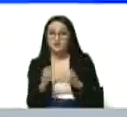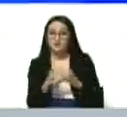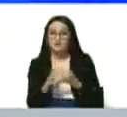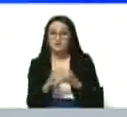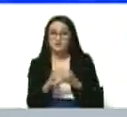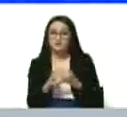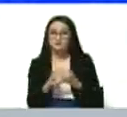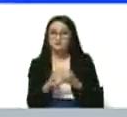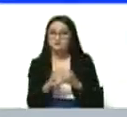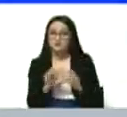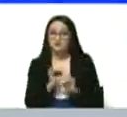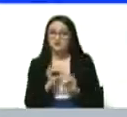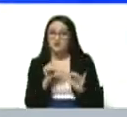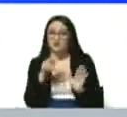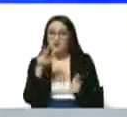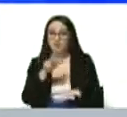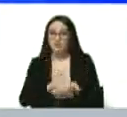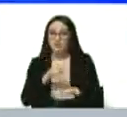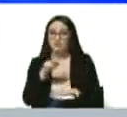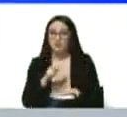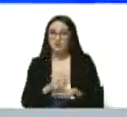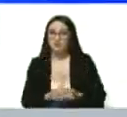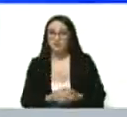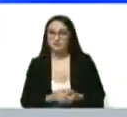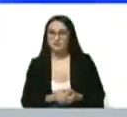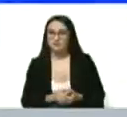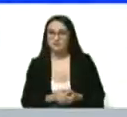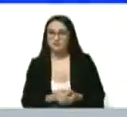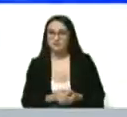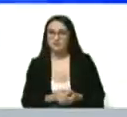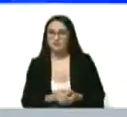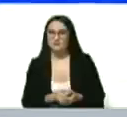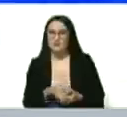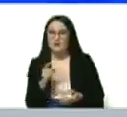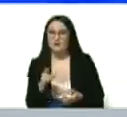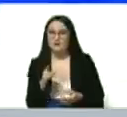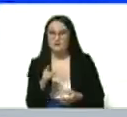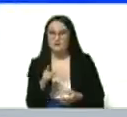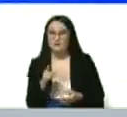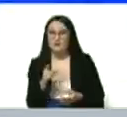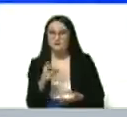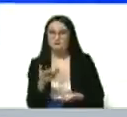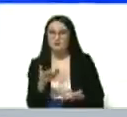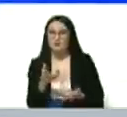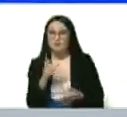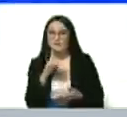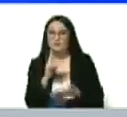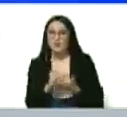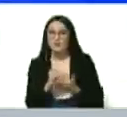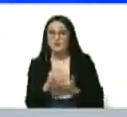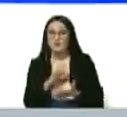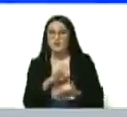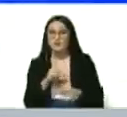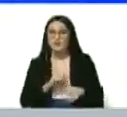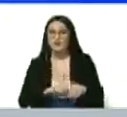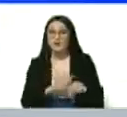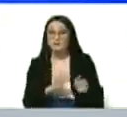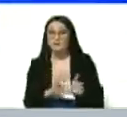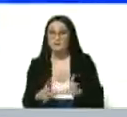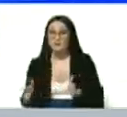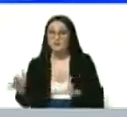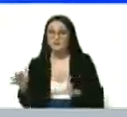fue finalizado y aprobado. Este documento ha sobrevivido las pruebas del tiempo, y es